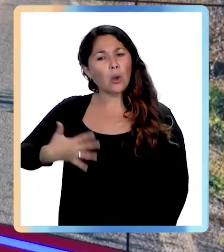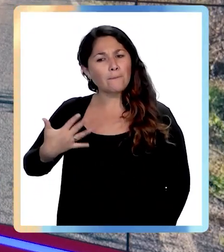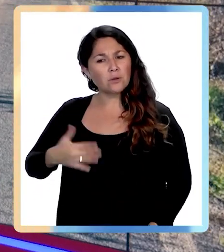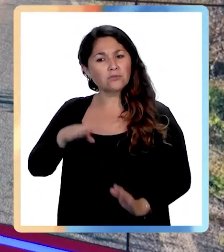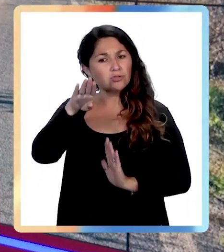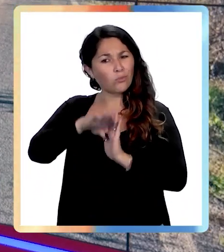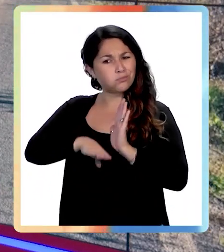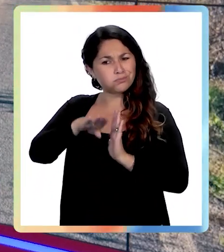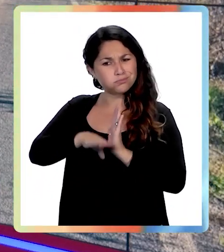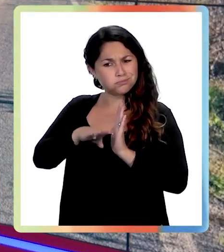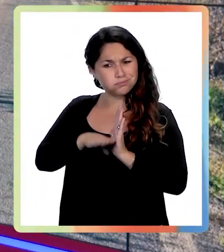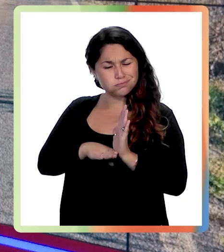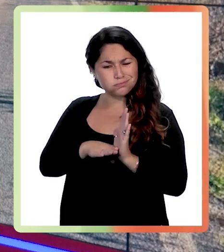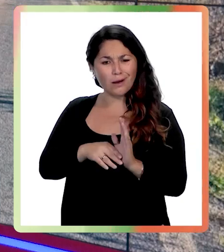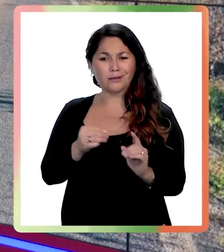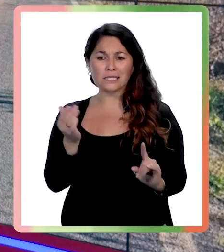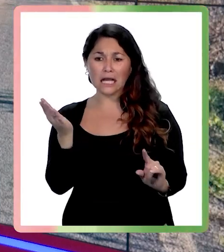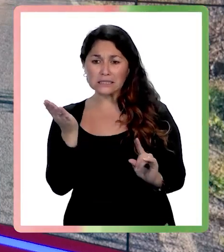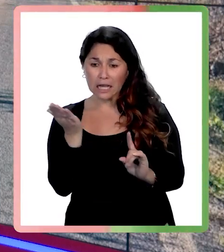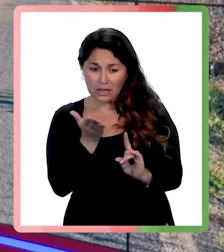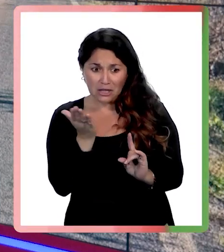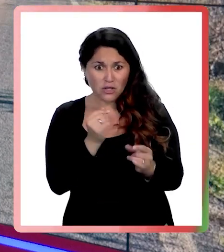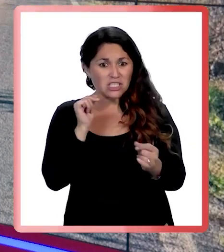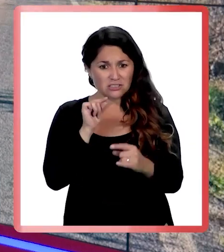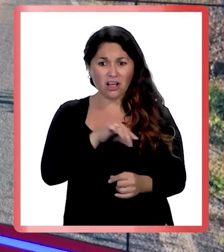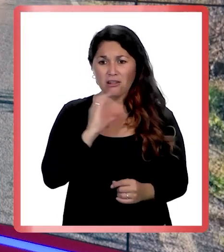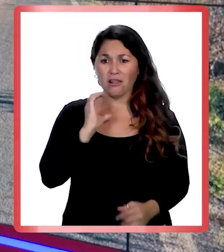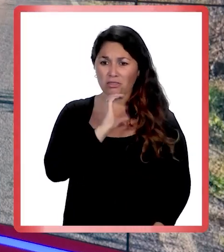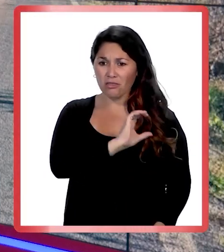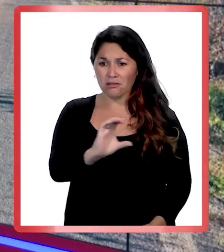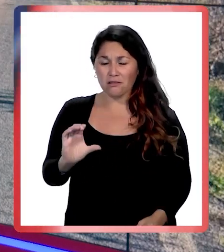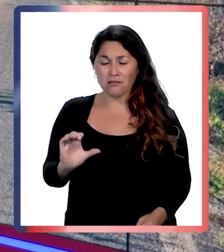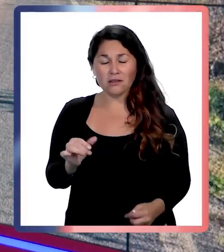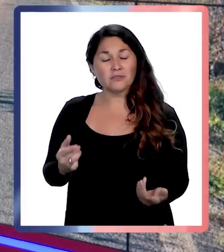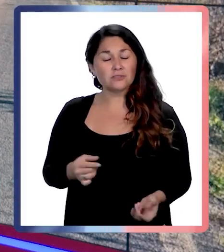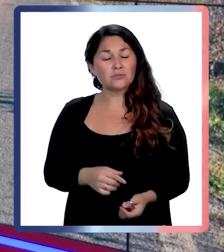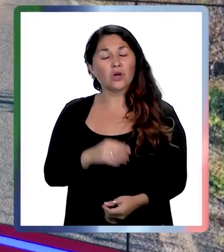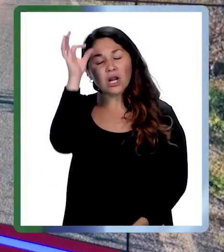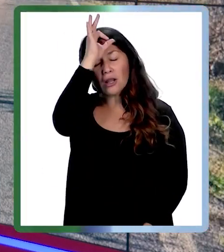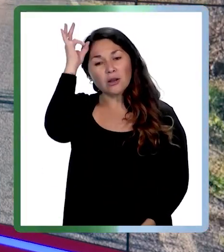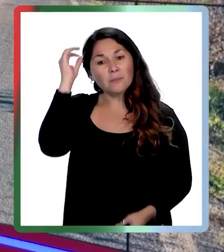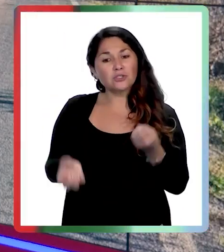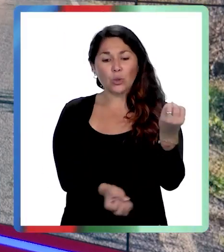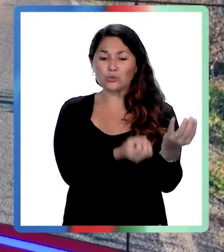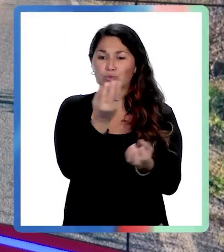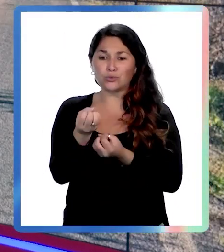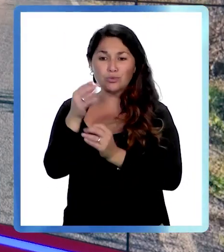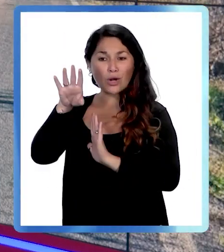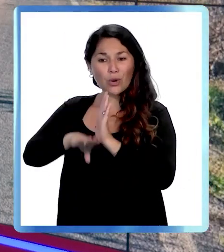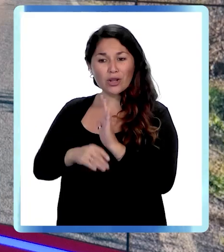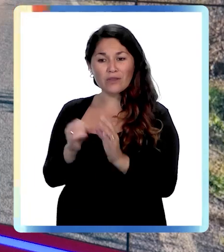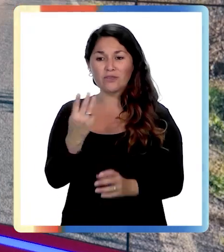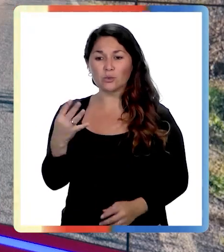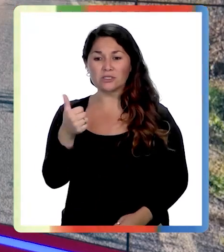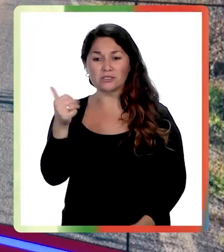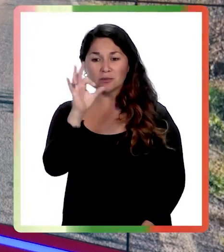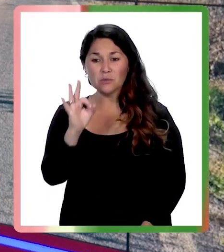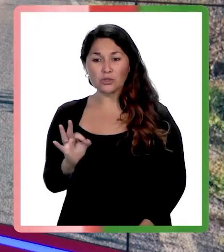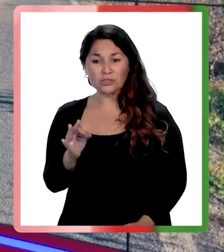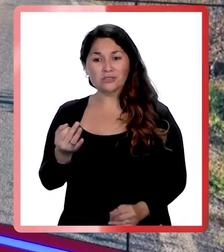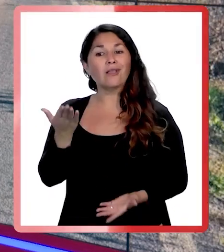violencia rural en la región. En particular, destaca la disminución de los ataques incendiarios que han bajado un